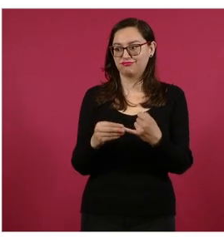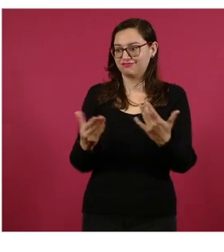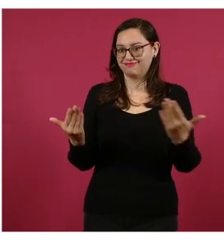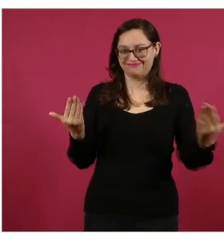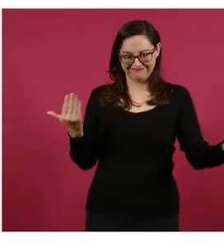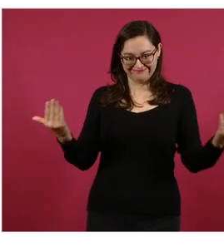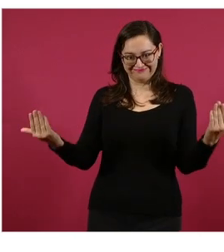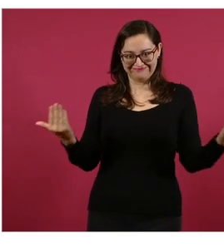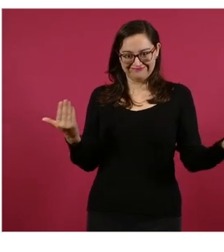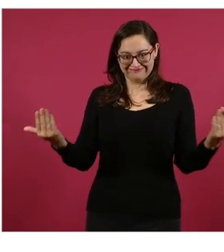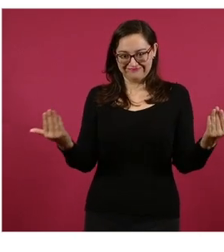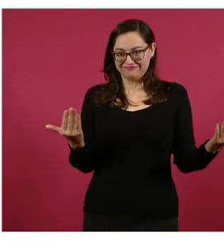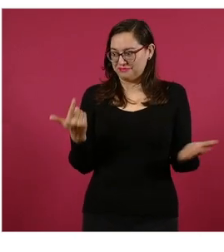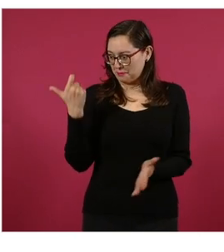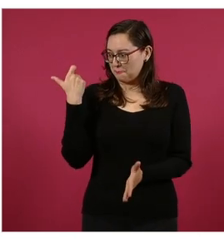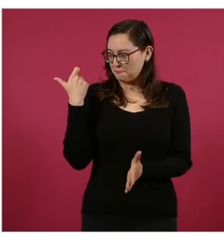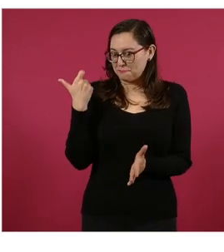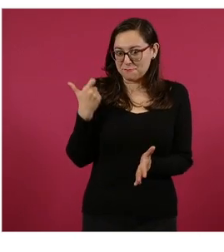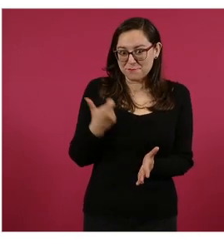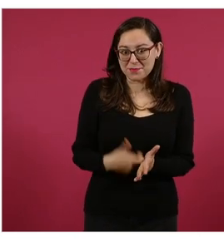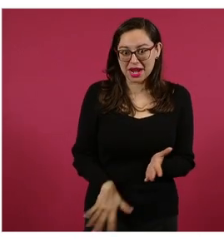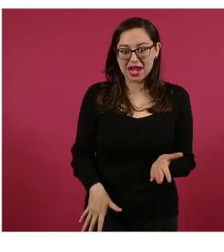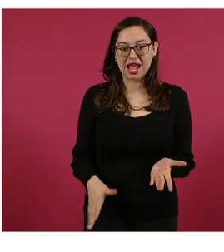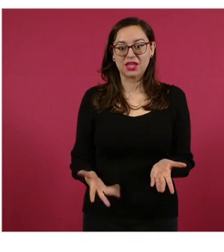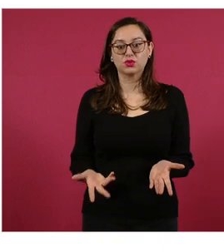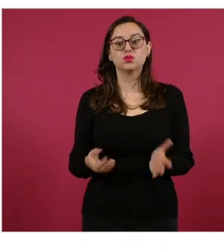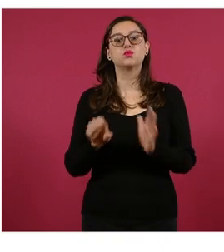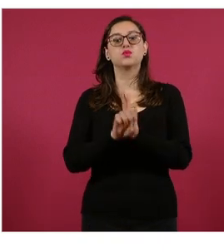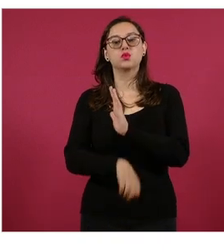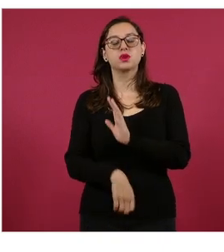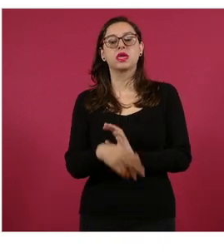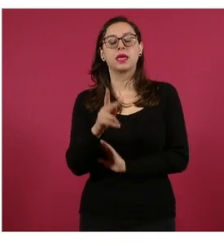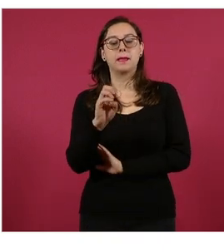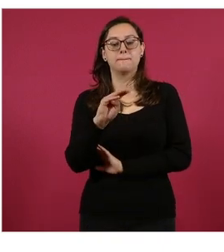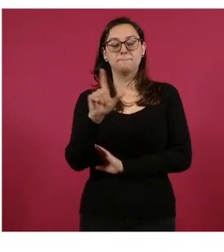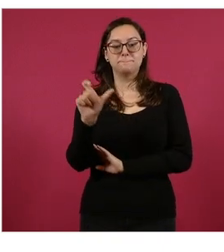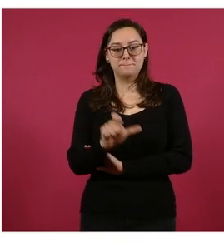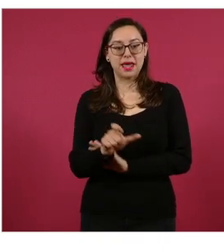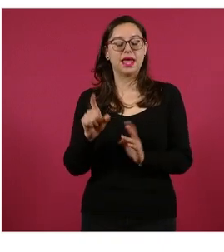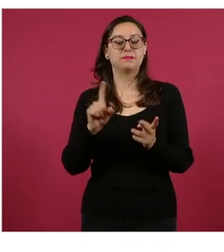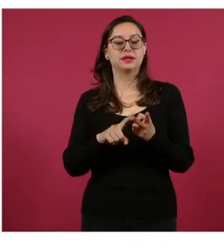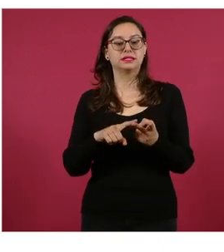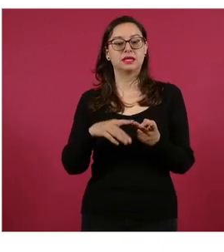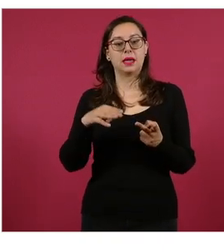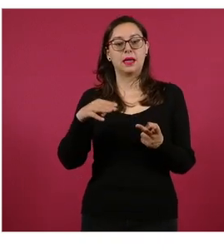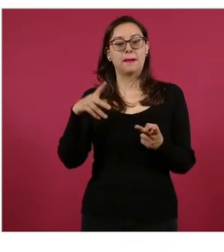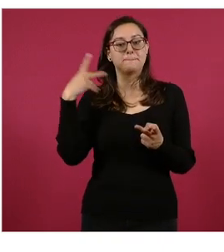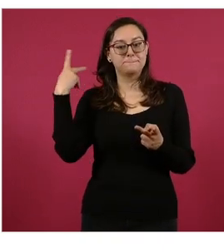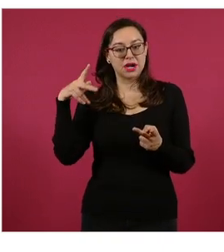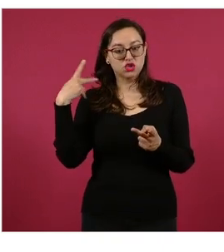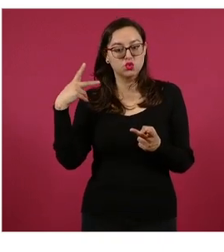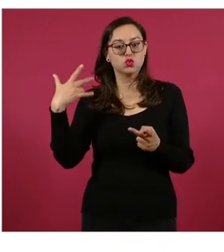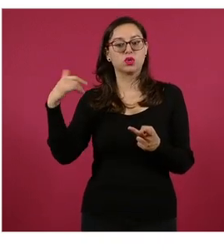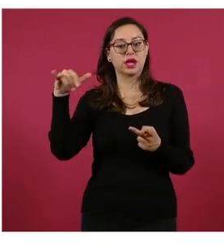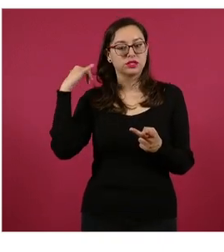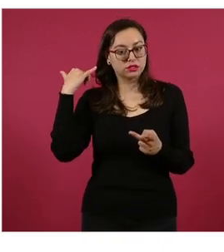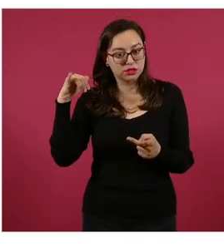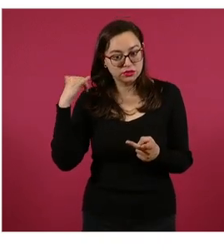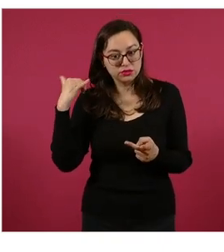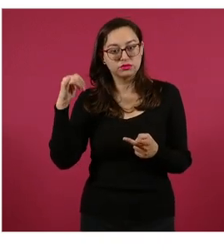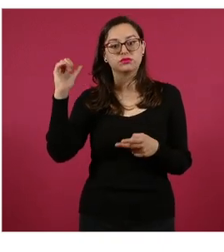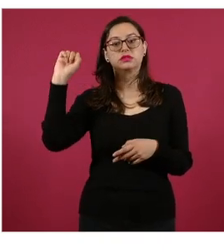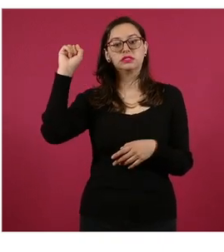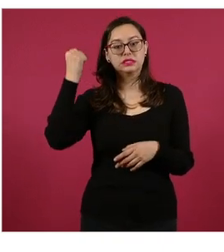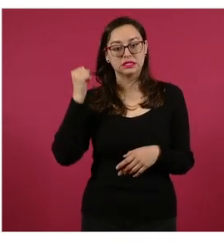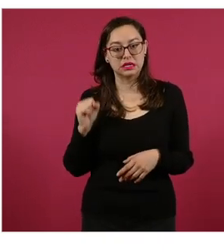precios por debajo del promedio nacional, por ejemplo, Pemex en Pachuca, Altamira y Humán en Yucatán, Costco en Celaya y Sinaloa,